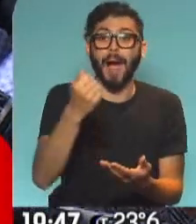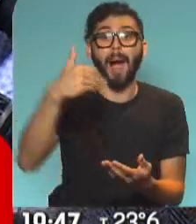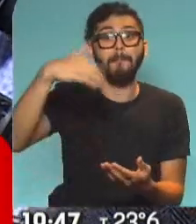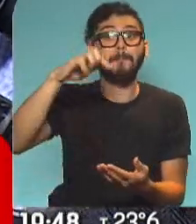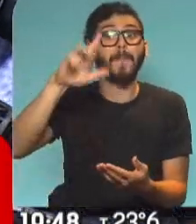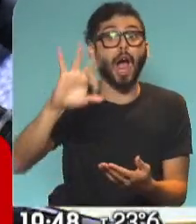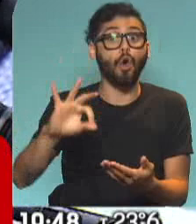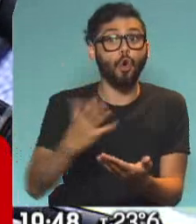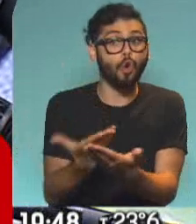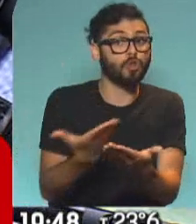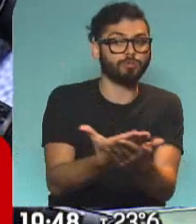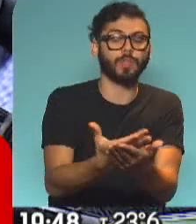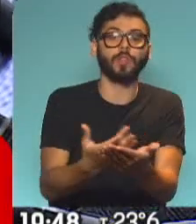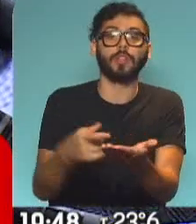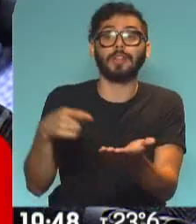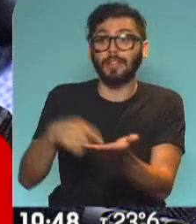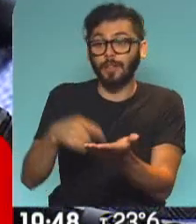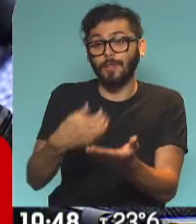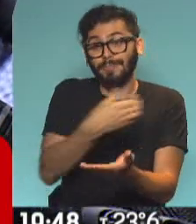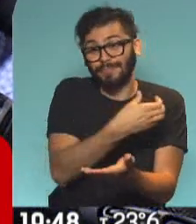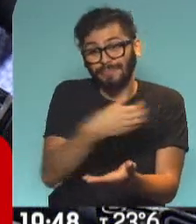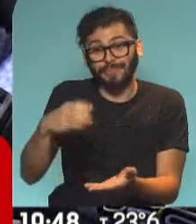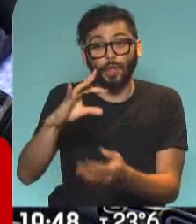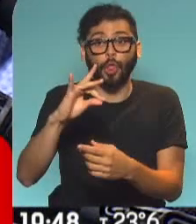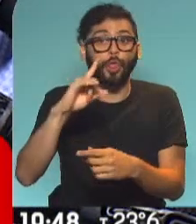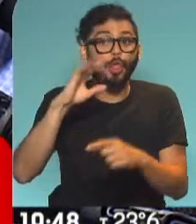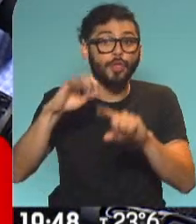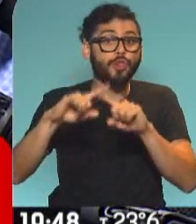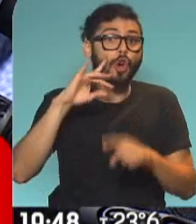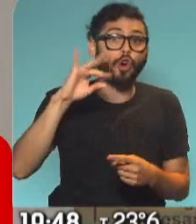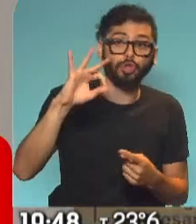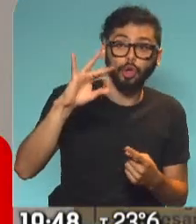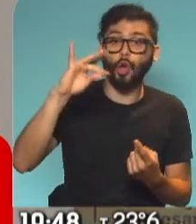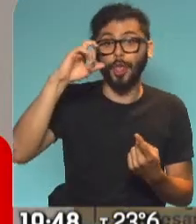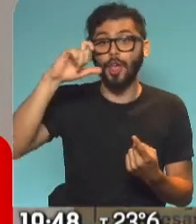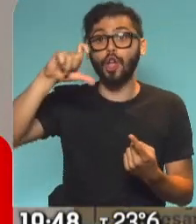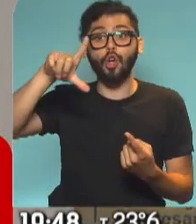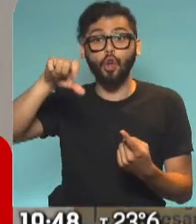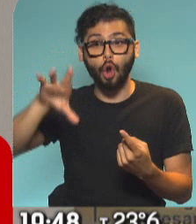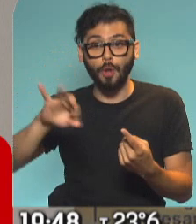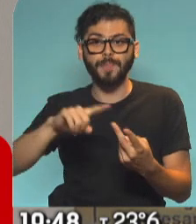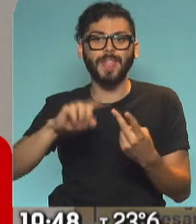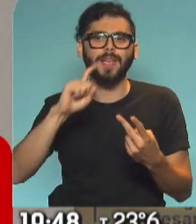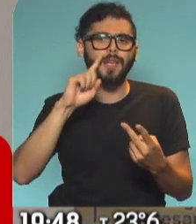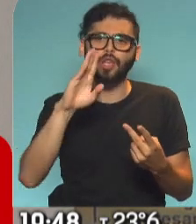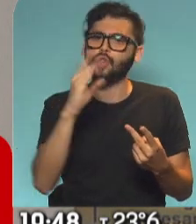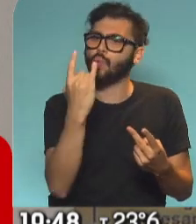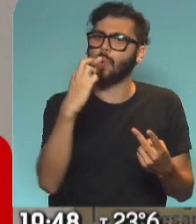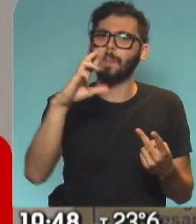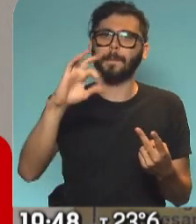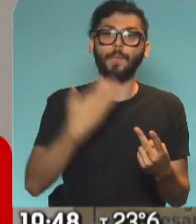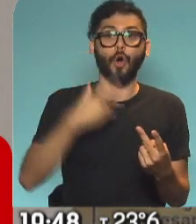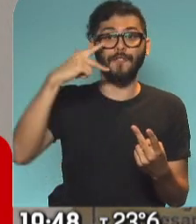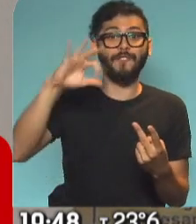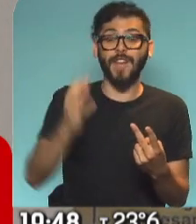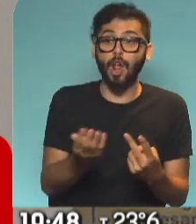la provisión de dióxido de cloro y de ibuprofeno inhalado. El sanatorio Otamendi desoyó